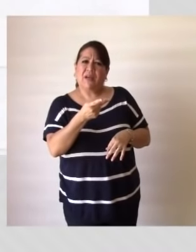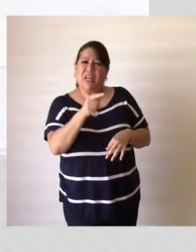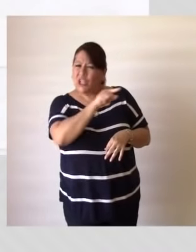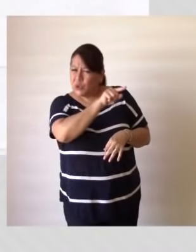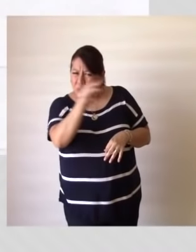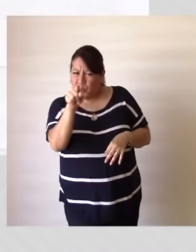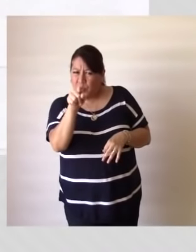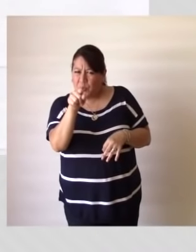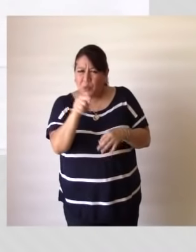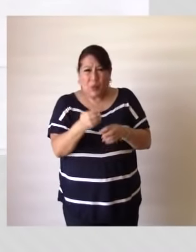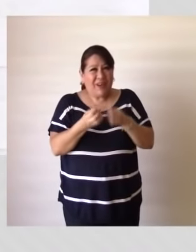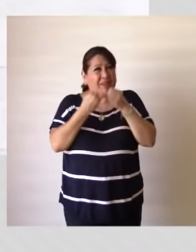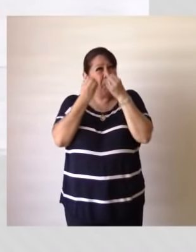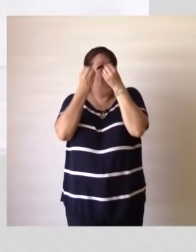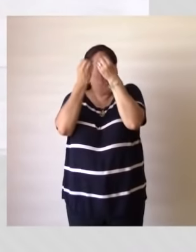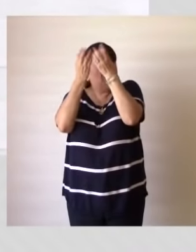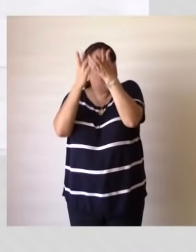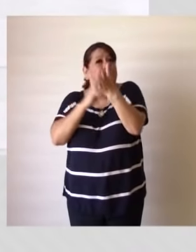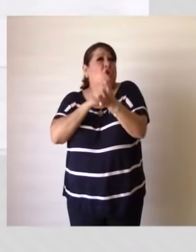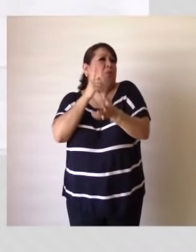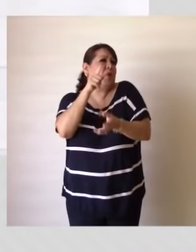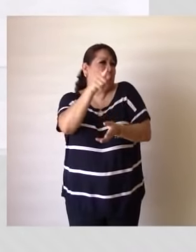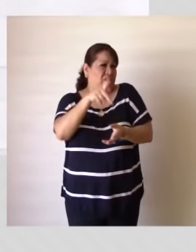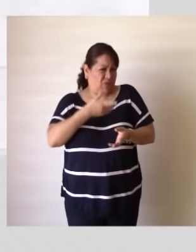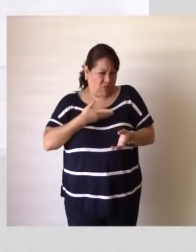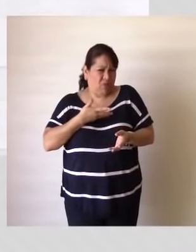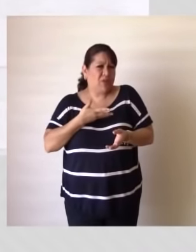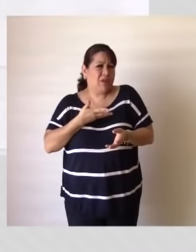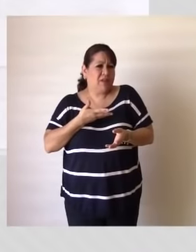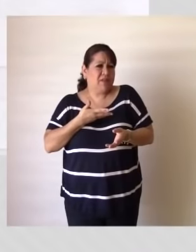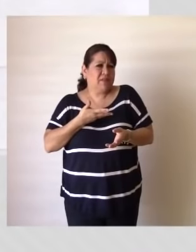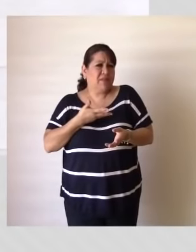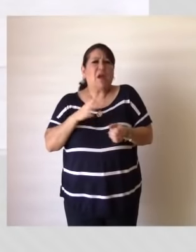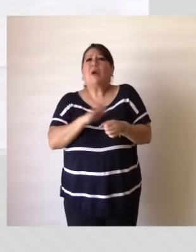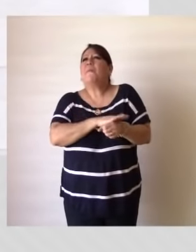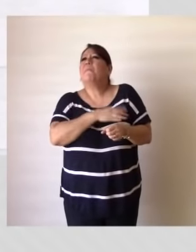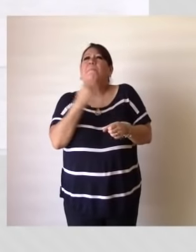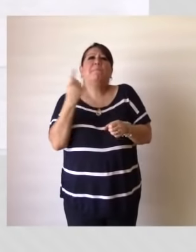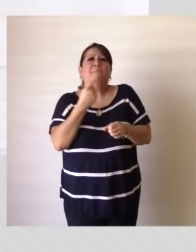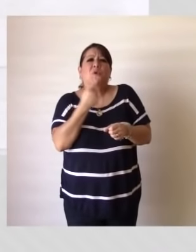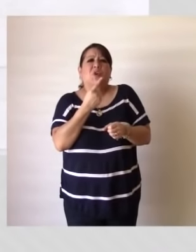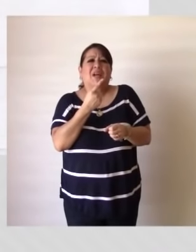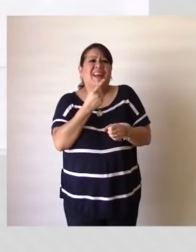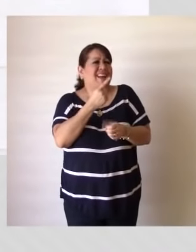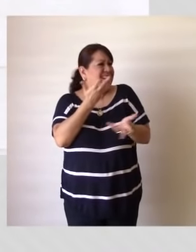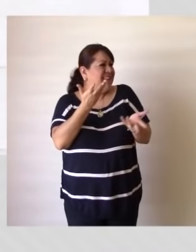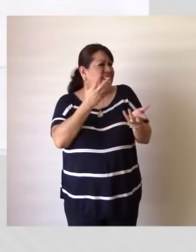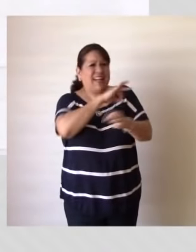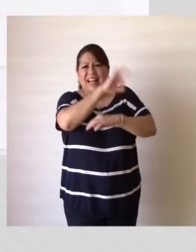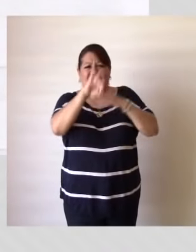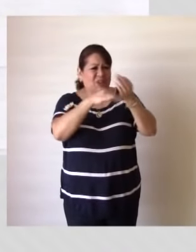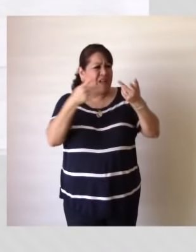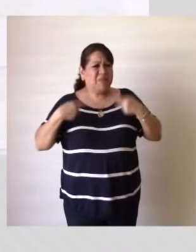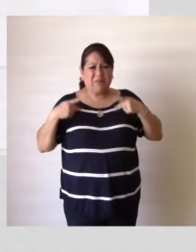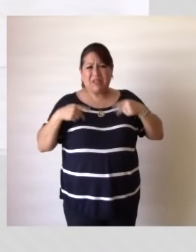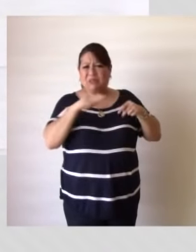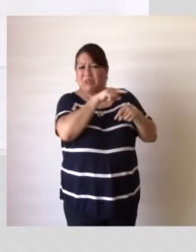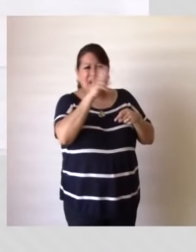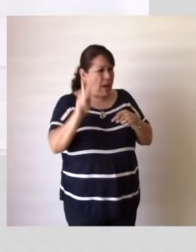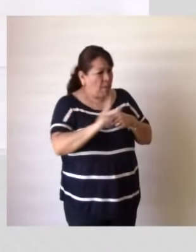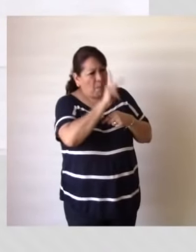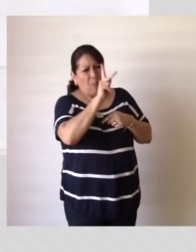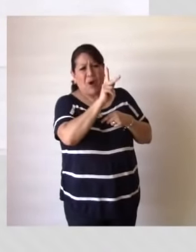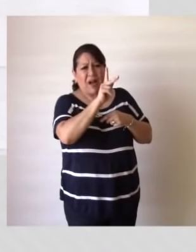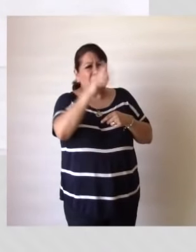lo mejor porque el pueblo y el liderazgo no estaban ofreciendo lo mejor porque